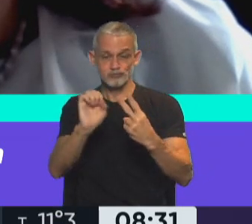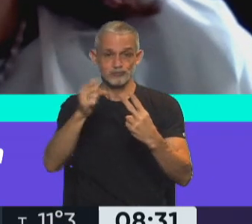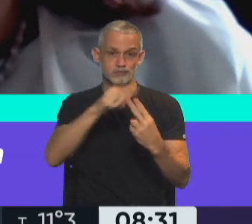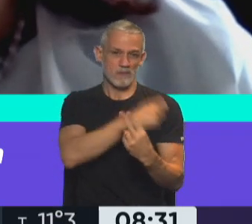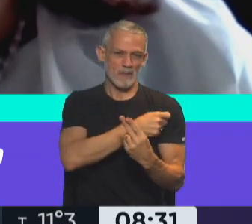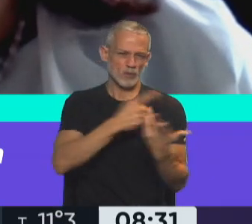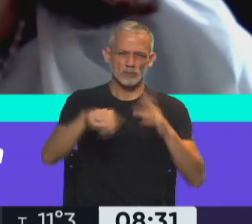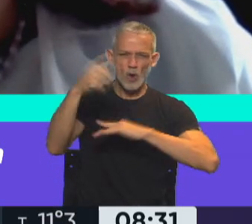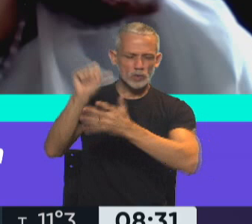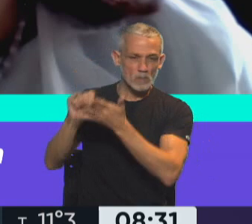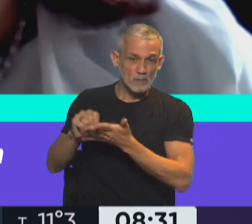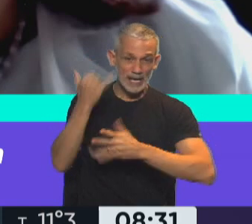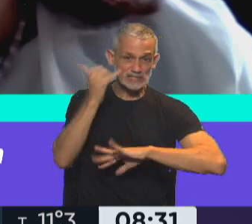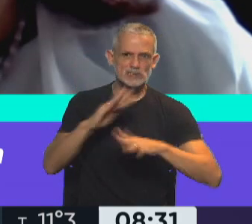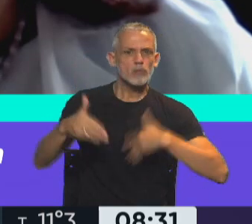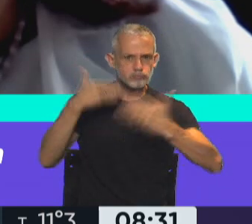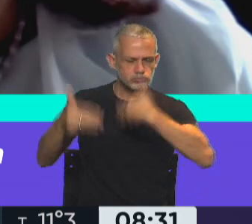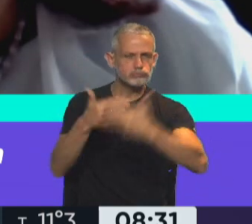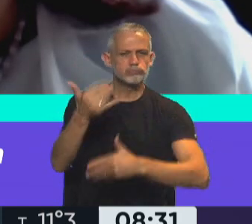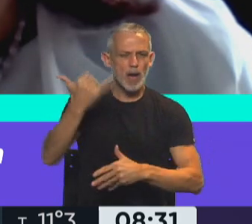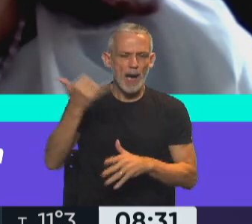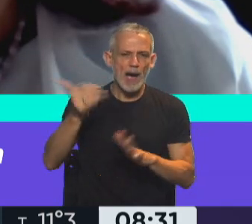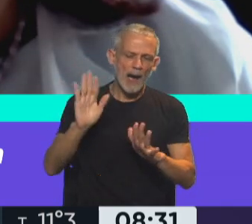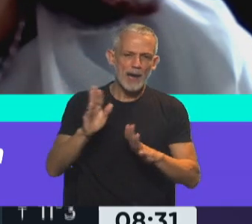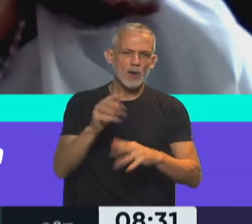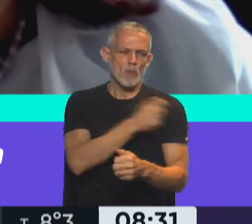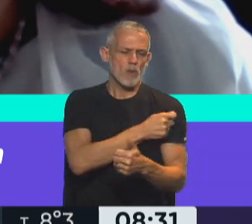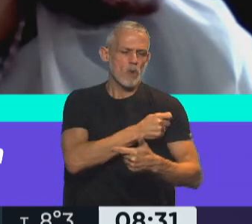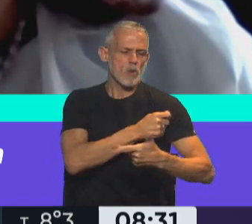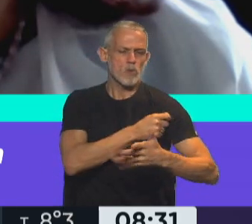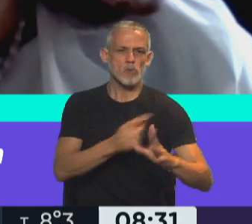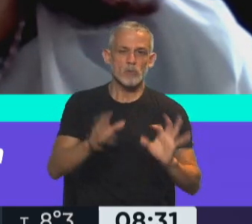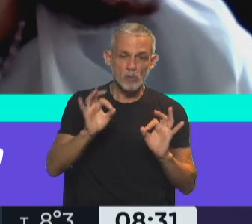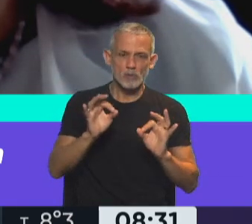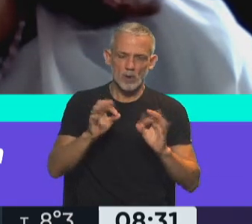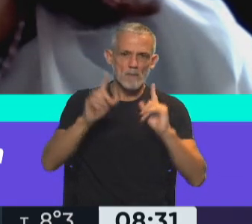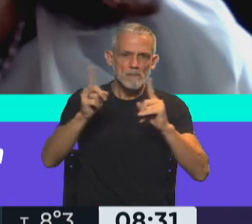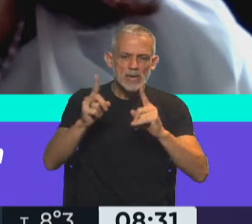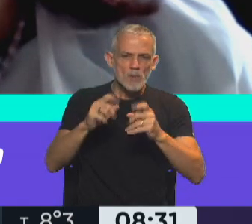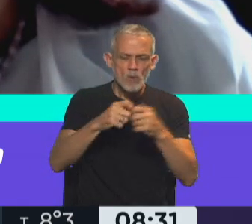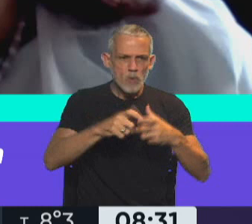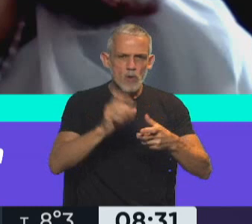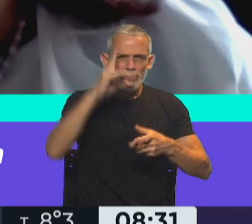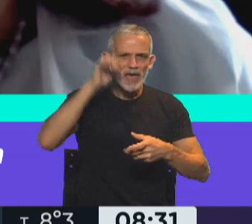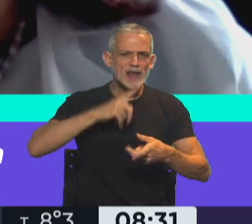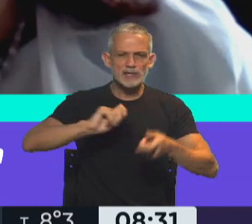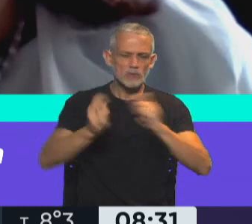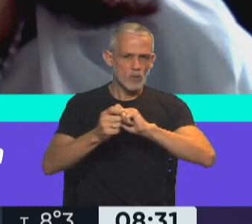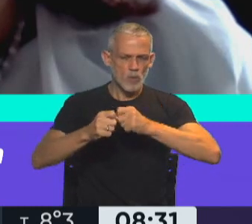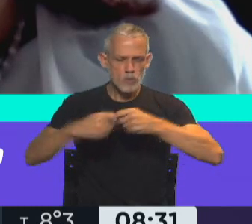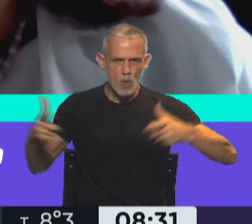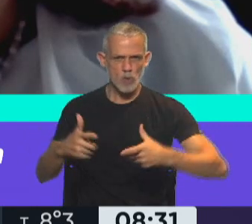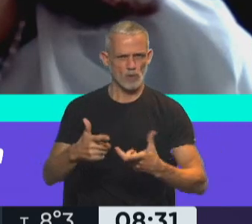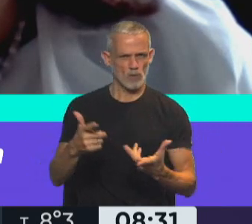otros países mucho más adelantados con la vacunación han sucumbido ante la variante Delta, que parece que nos